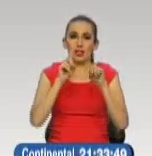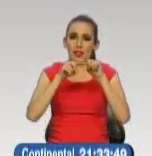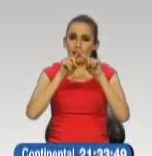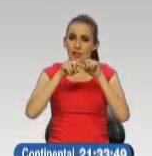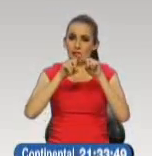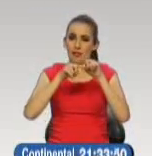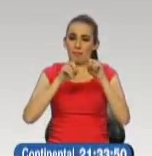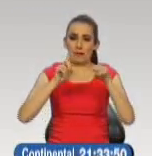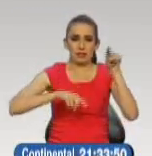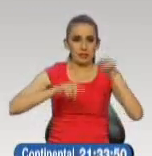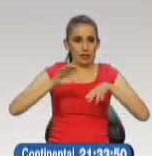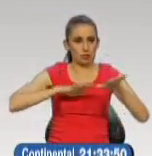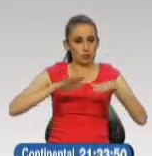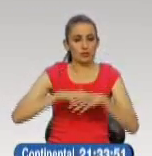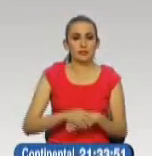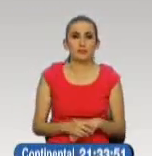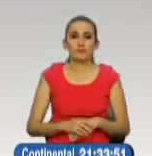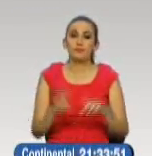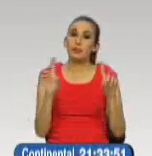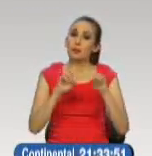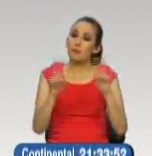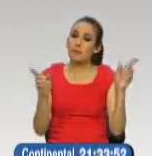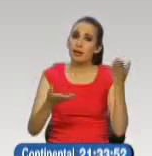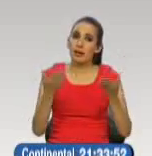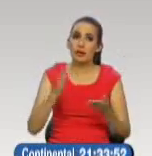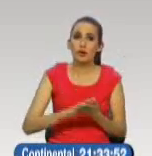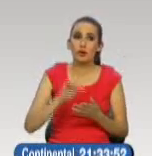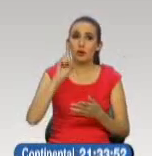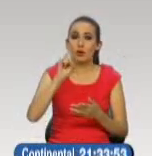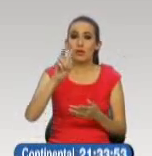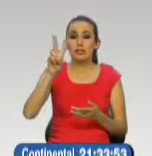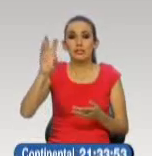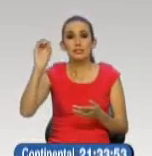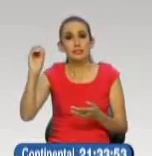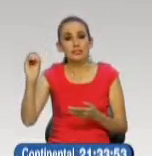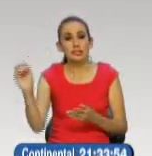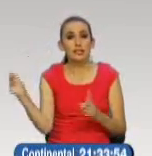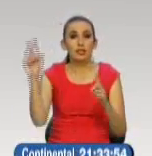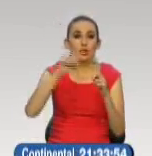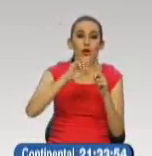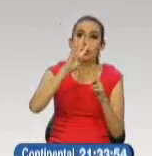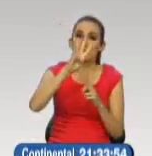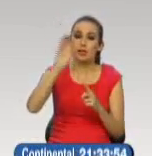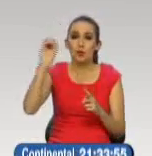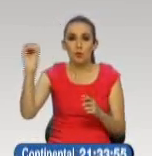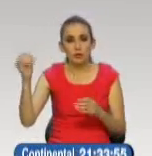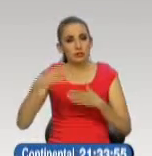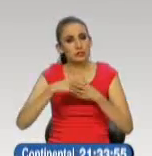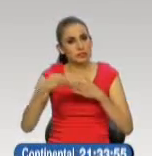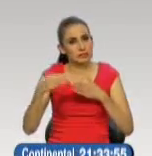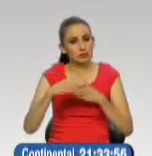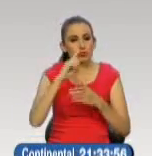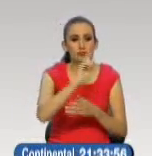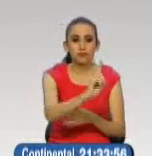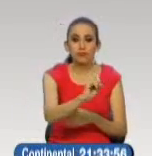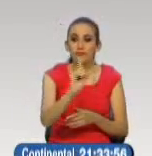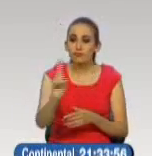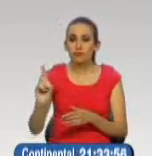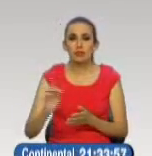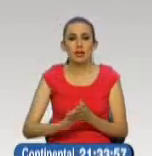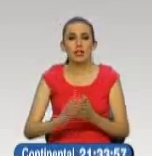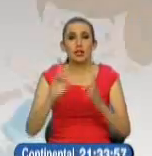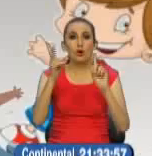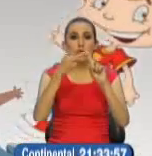actividades elegidas. No obstante, puede oscilar entre 120 y 400 dólares, eso sí, por cada módulo. Un